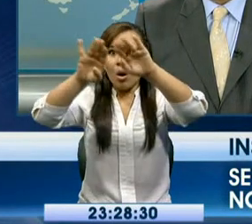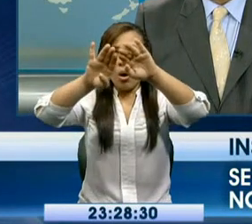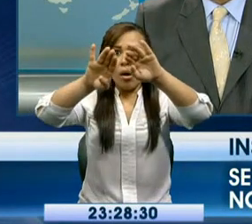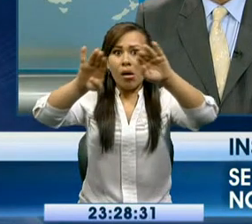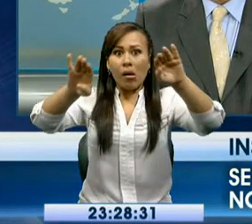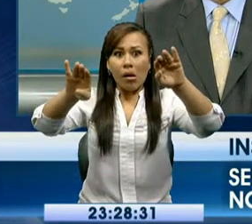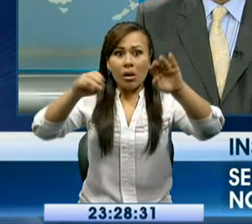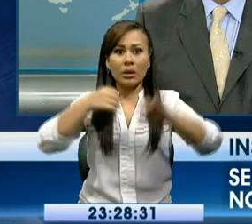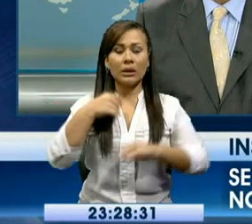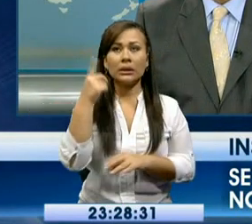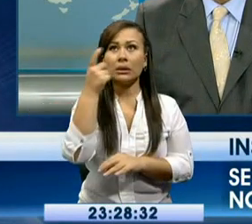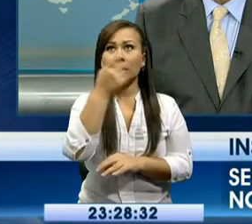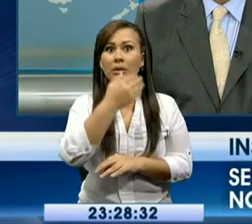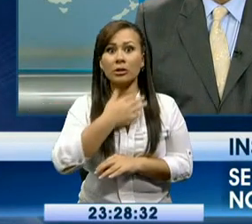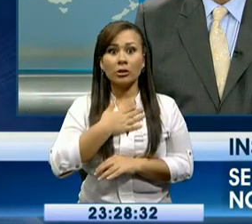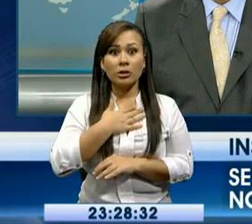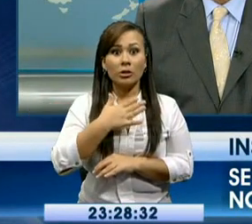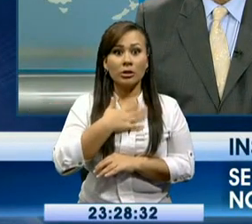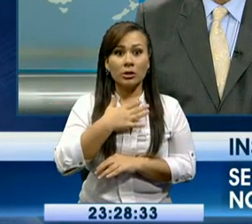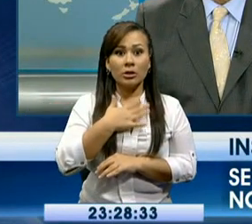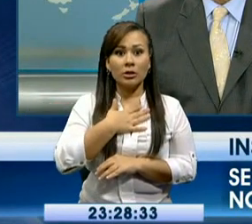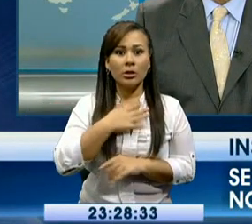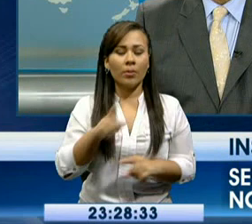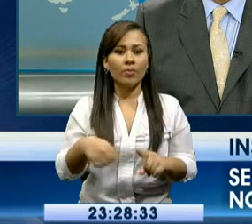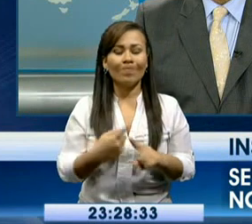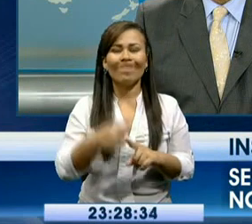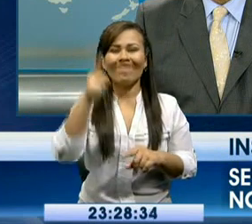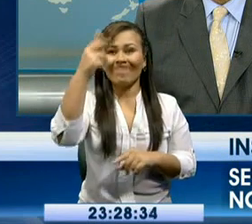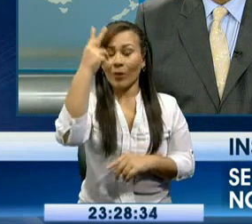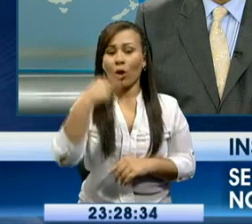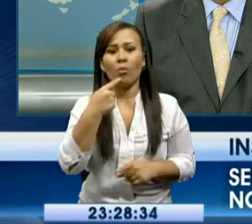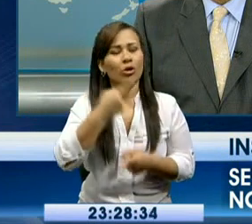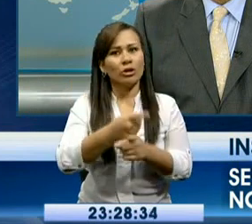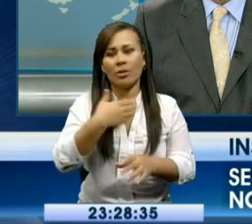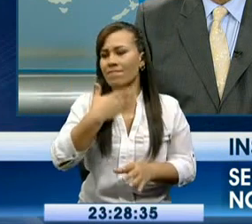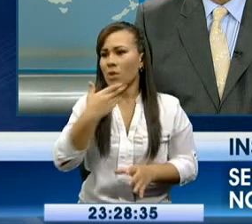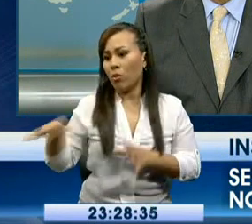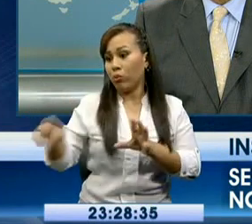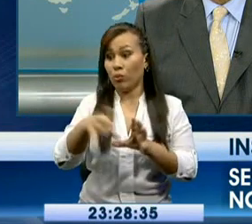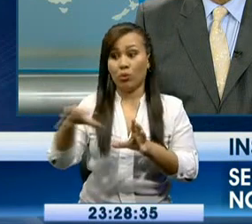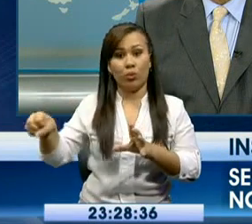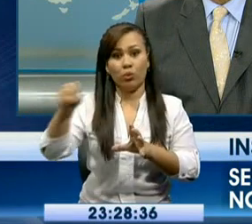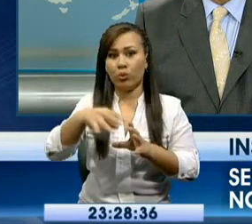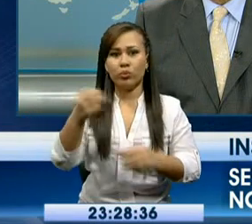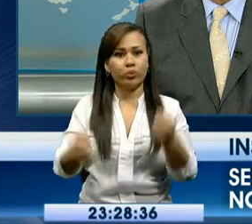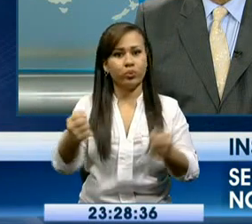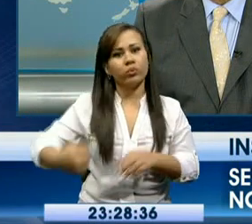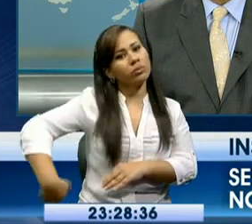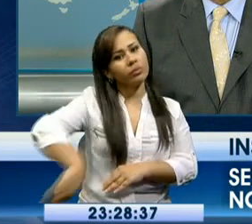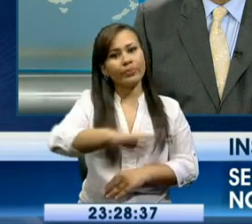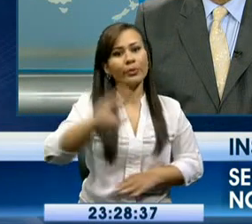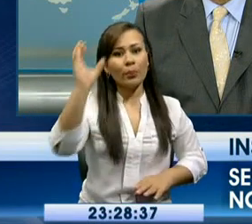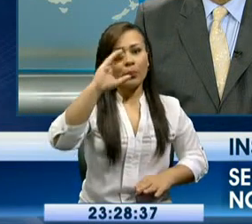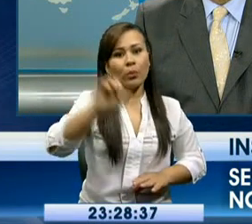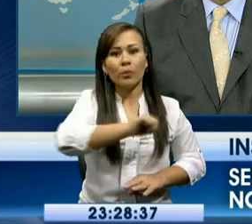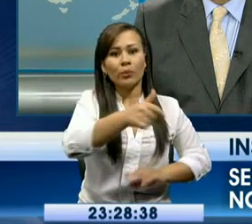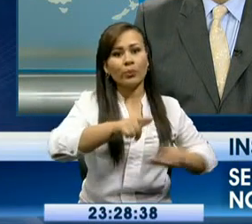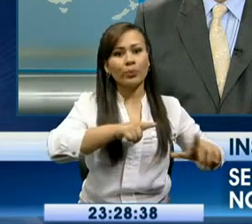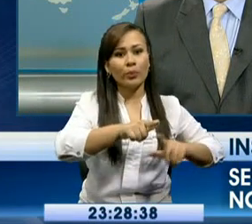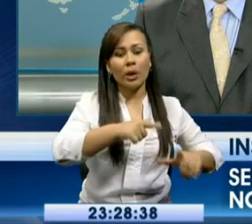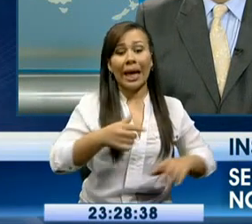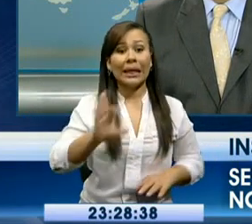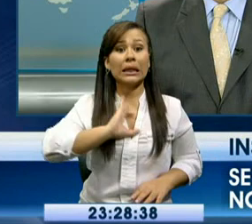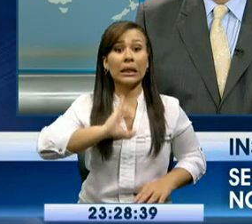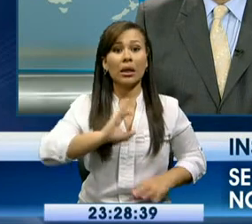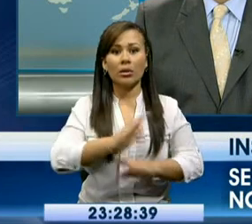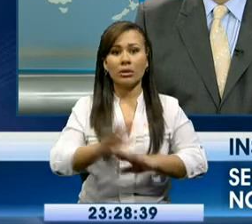conformaban toda la estructura del hotel. Por eso decidimos salir con los compañeros, con los técnicos, con